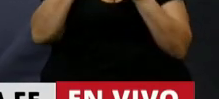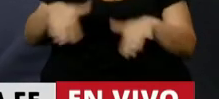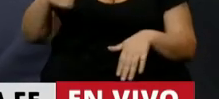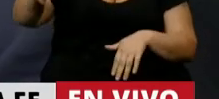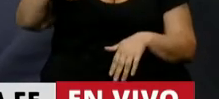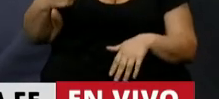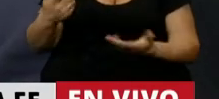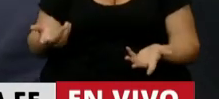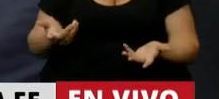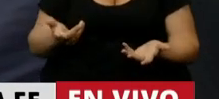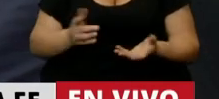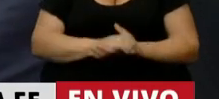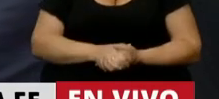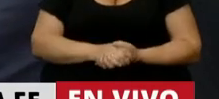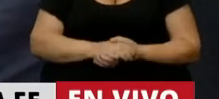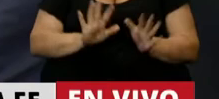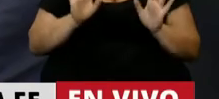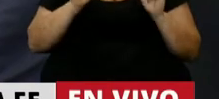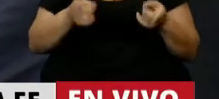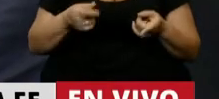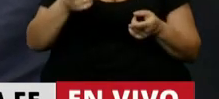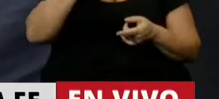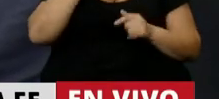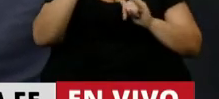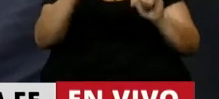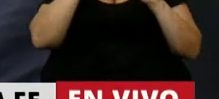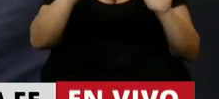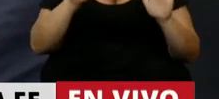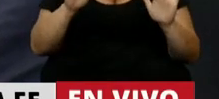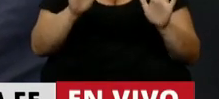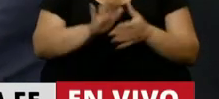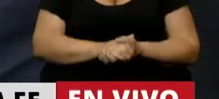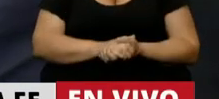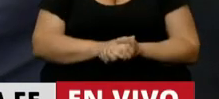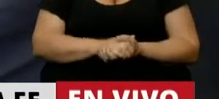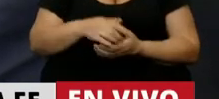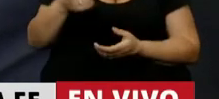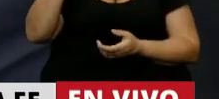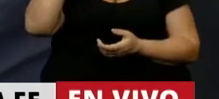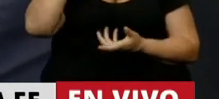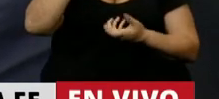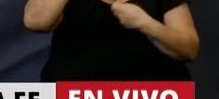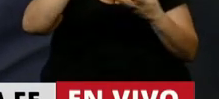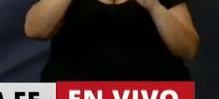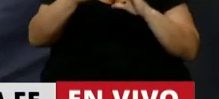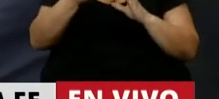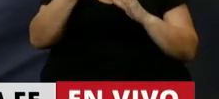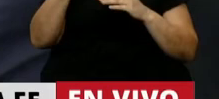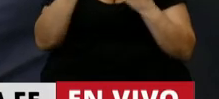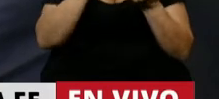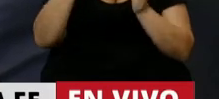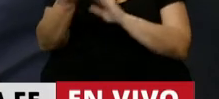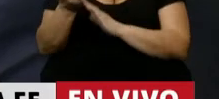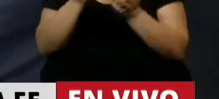pierdan. Pero también queremos hacer una advertencia. Se piense como se piense, de derecha,